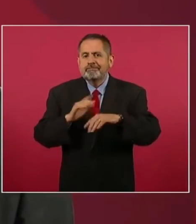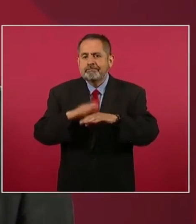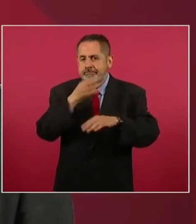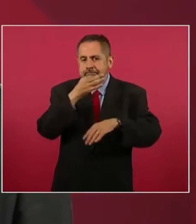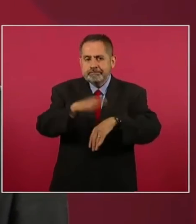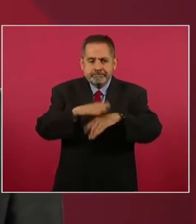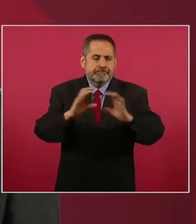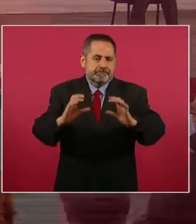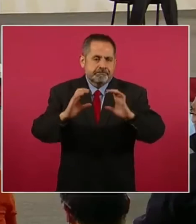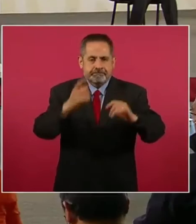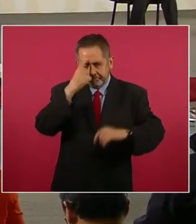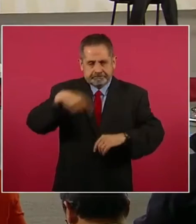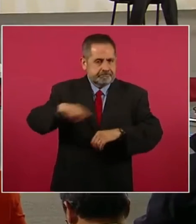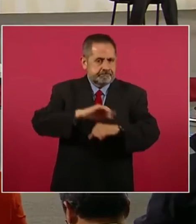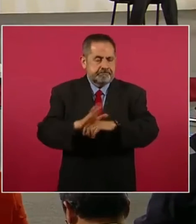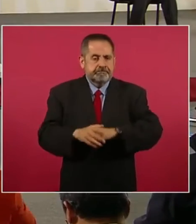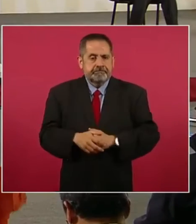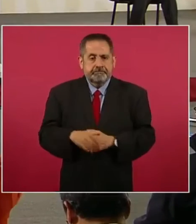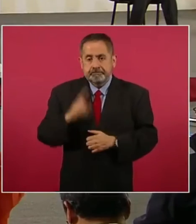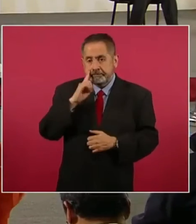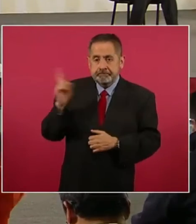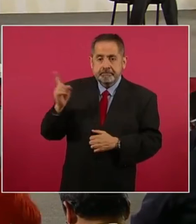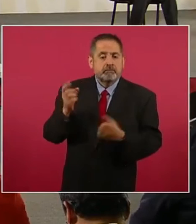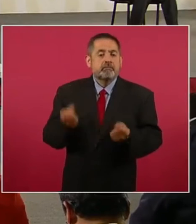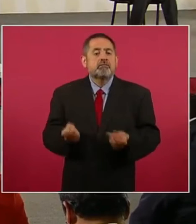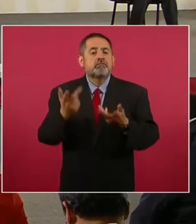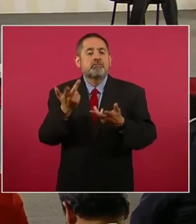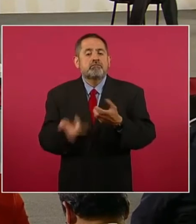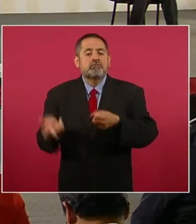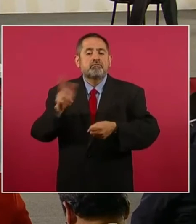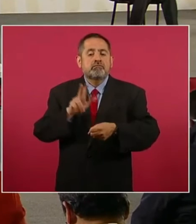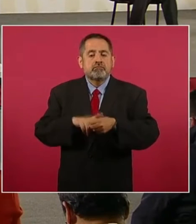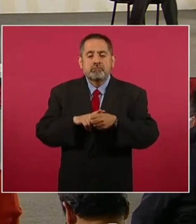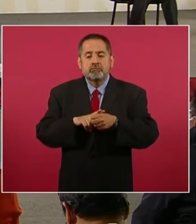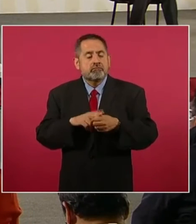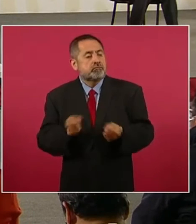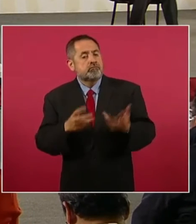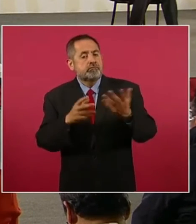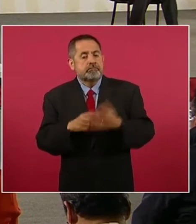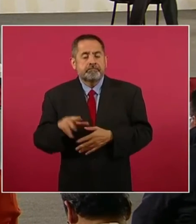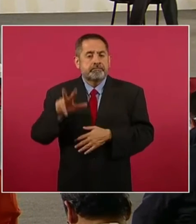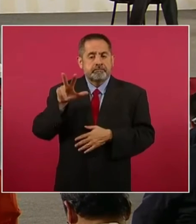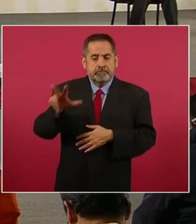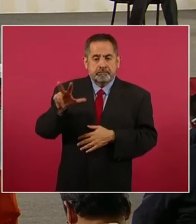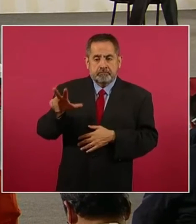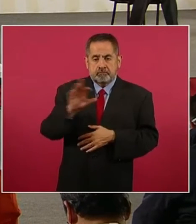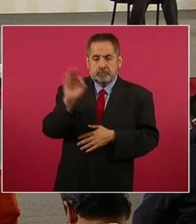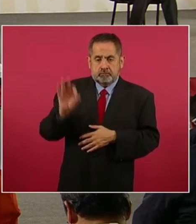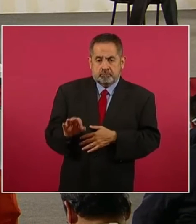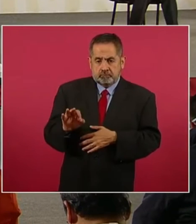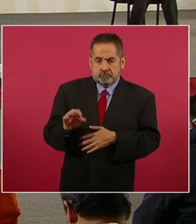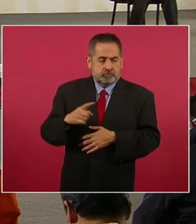epidemia. En la siguiente lo que vemos es la hospitalización. Estamos ahora en 18% de ocupación